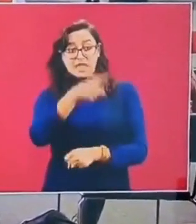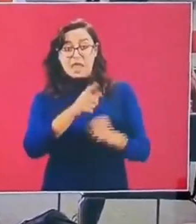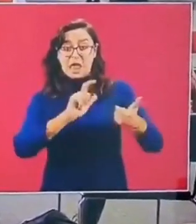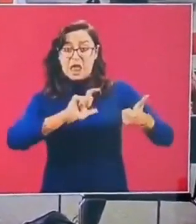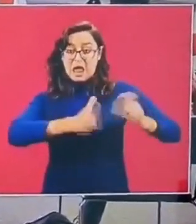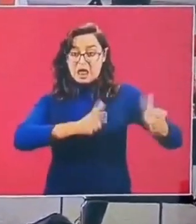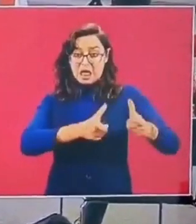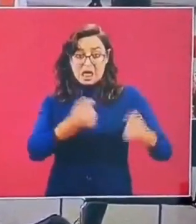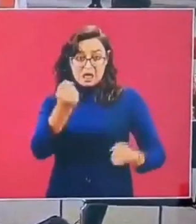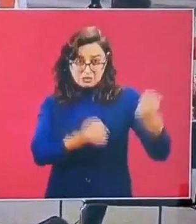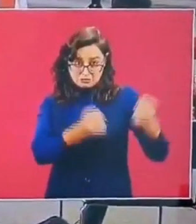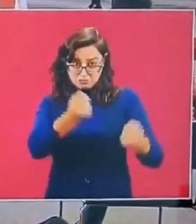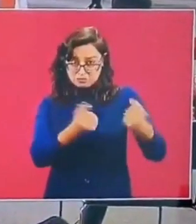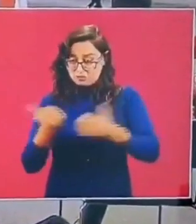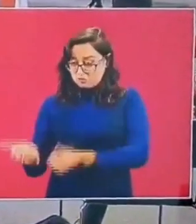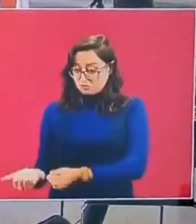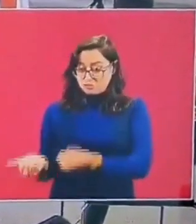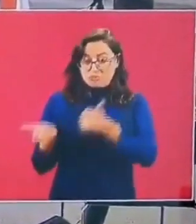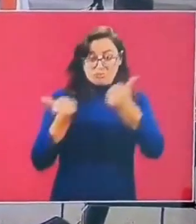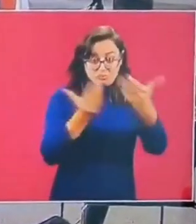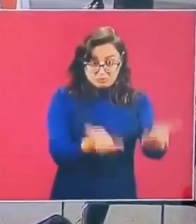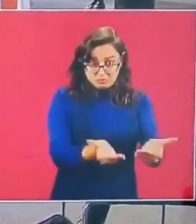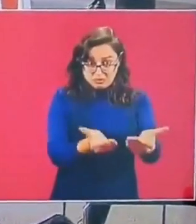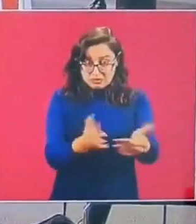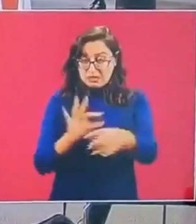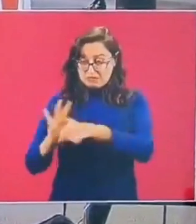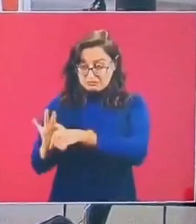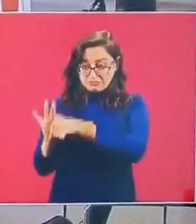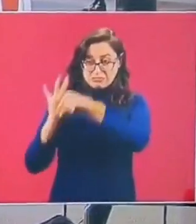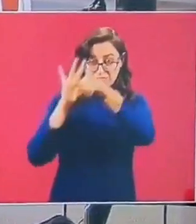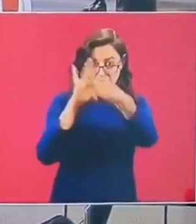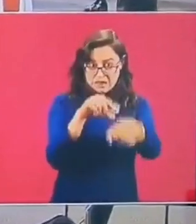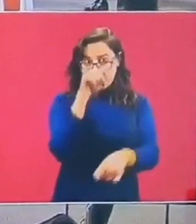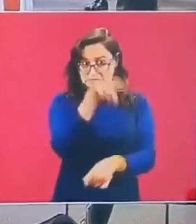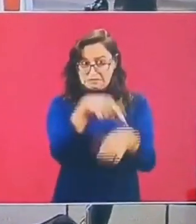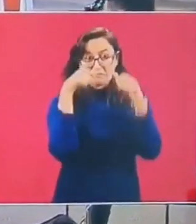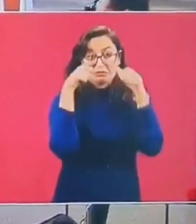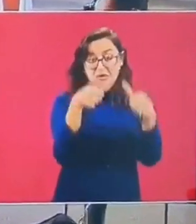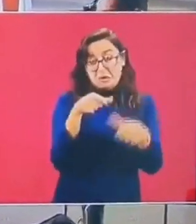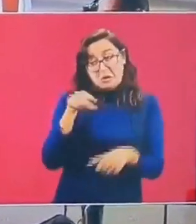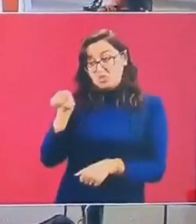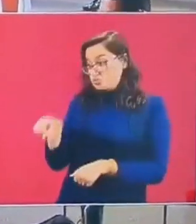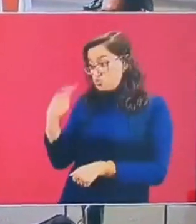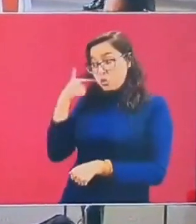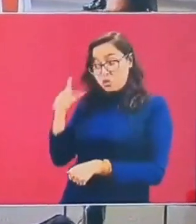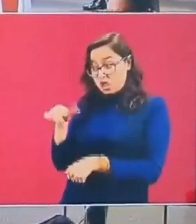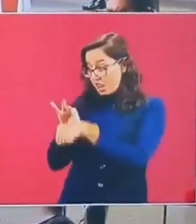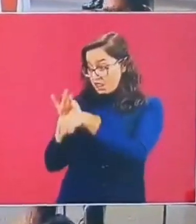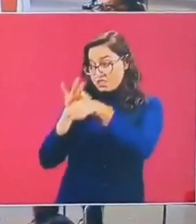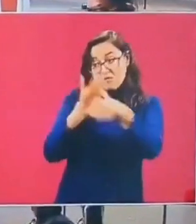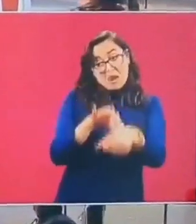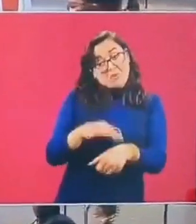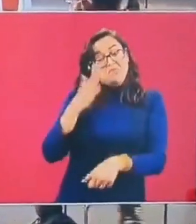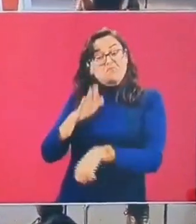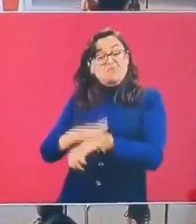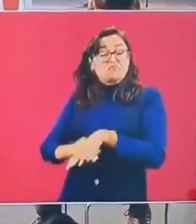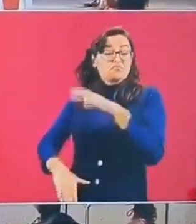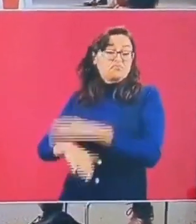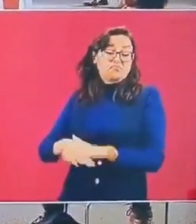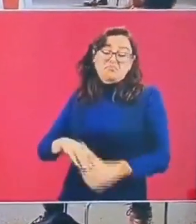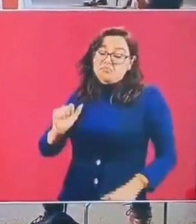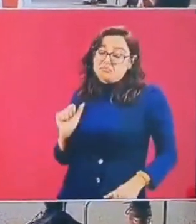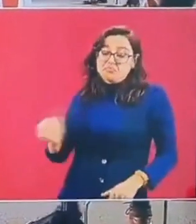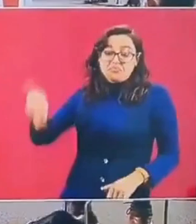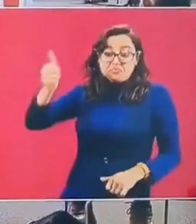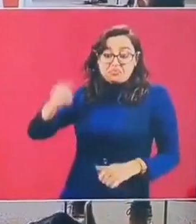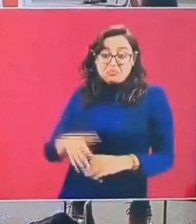familia que si no acepta que lo lleven al autódromo, es su responsabilidad lo que pase. Y da el dato,